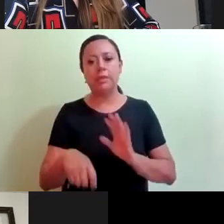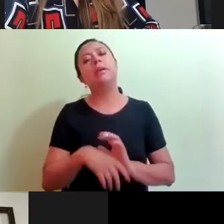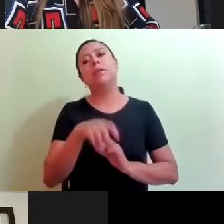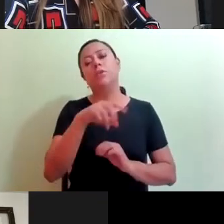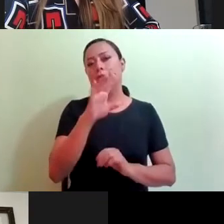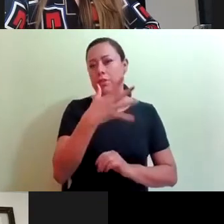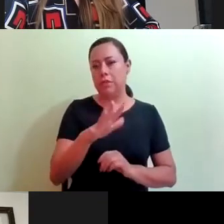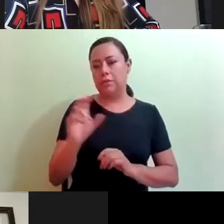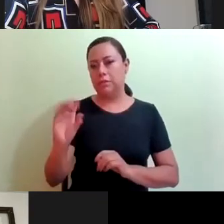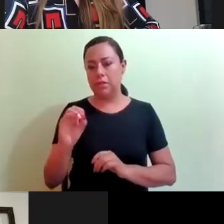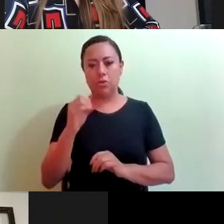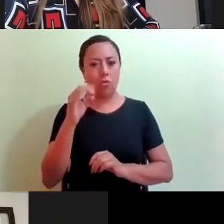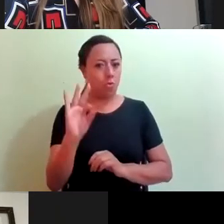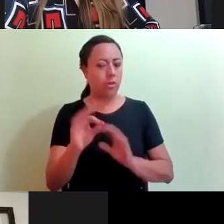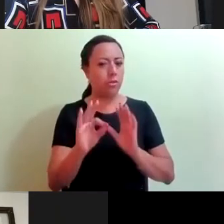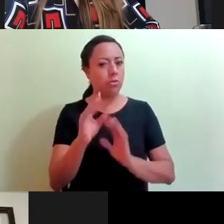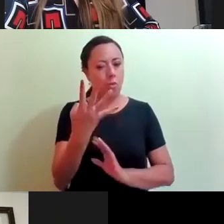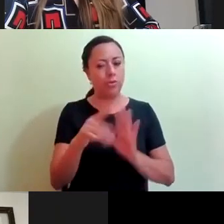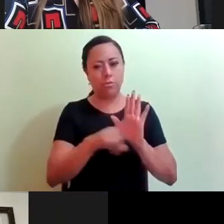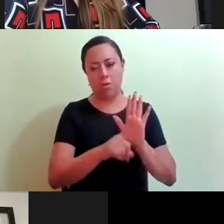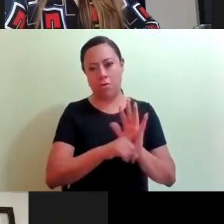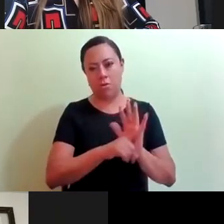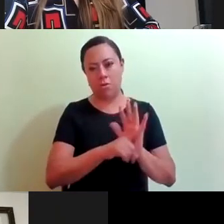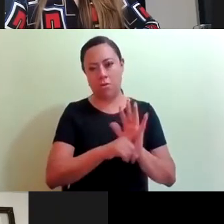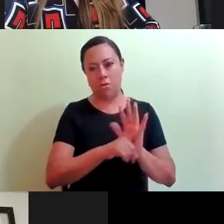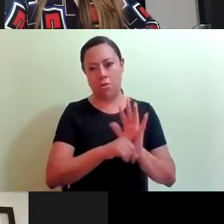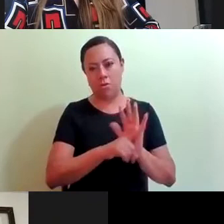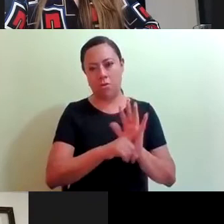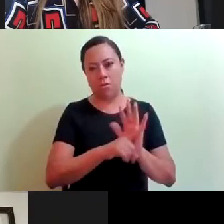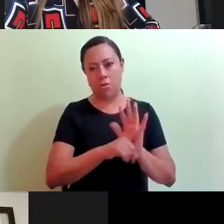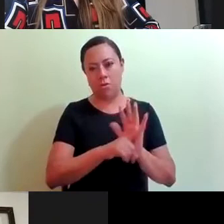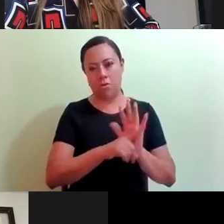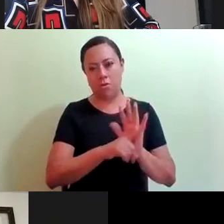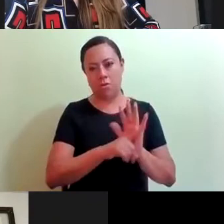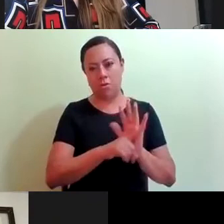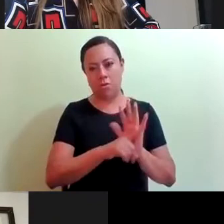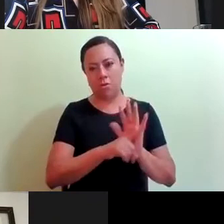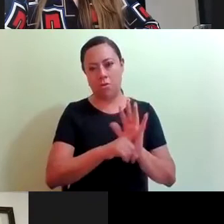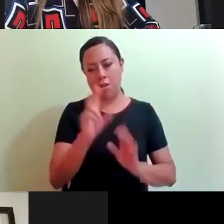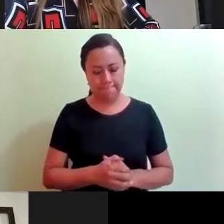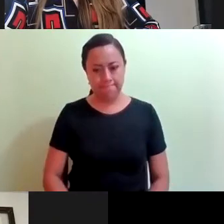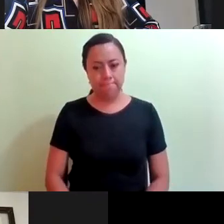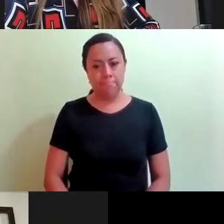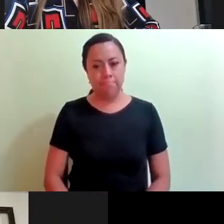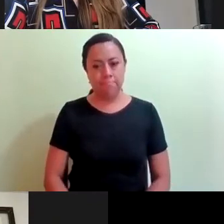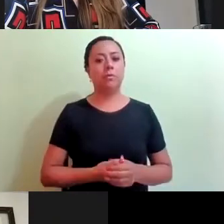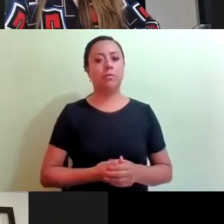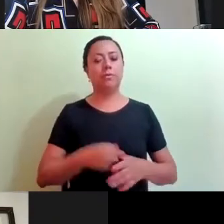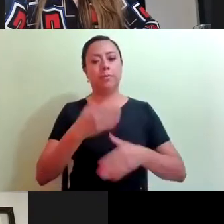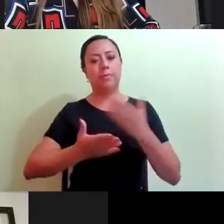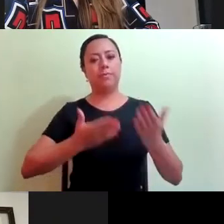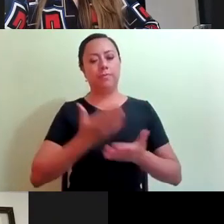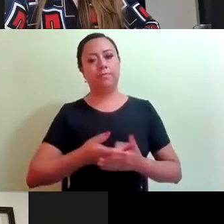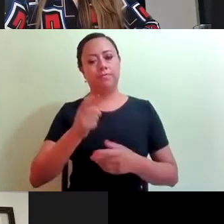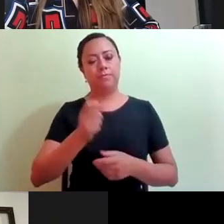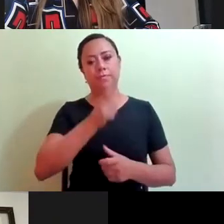CT-SE-30-04-2021-04, y consistente en los siguientes puntos. Único, se aprueba por unanimidad la propuesta de clasificación de